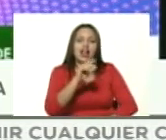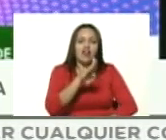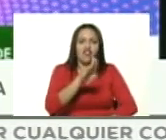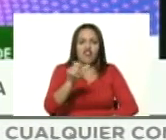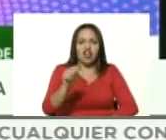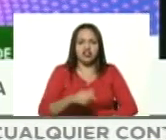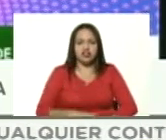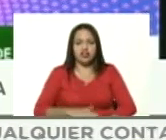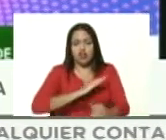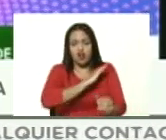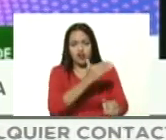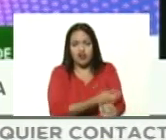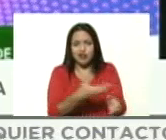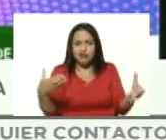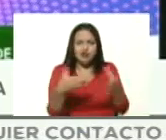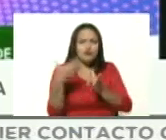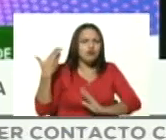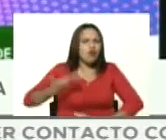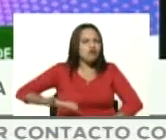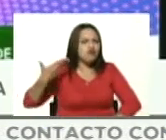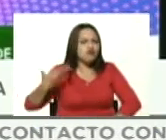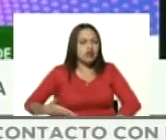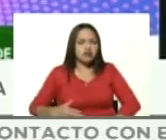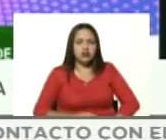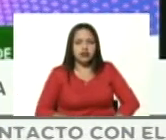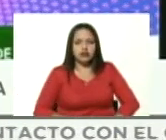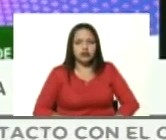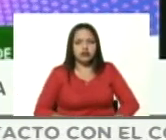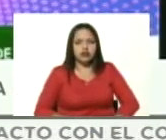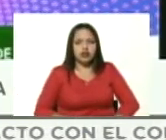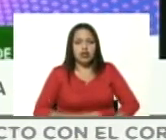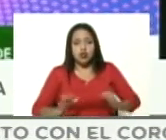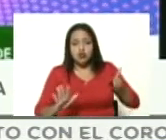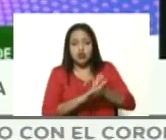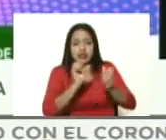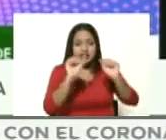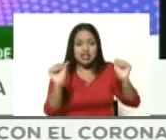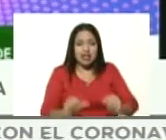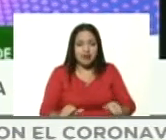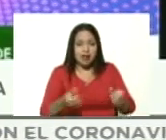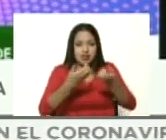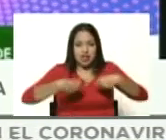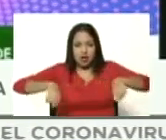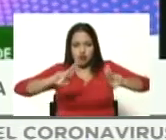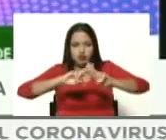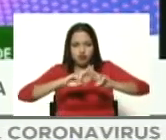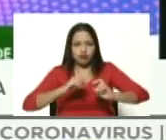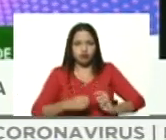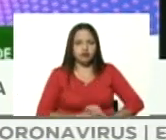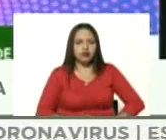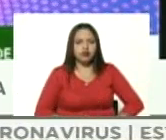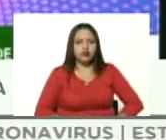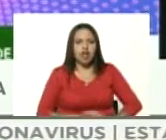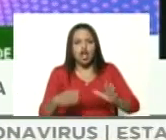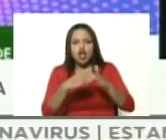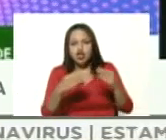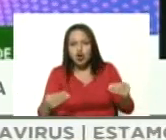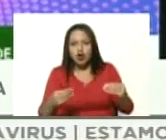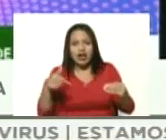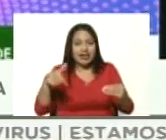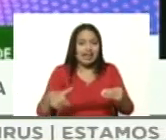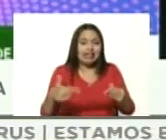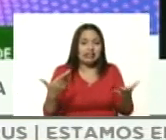una fuerza, un grupo fundamental en el marco del sistema de Naciones Unidas en todas estas